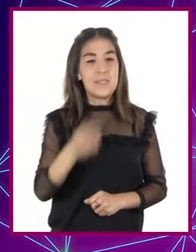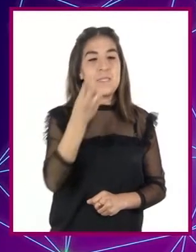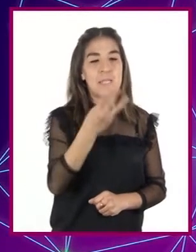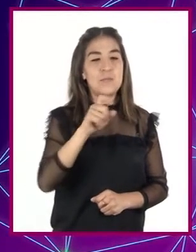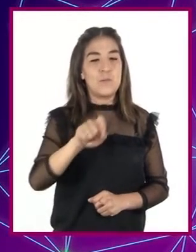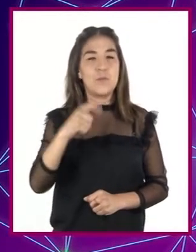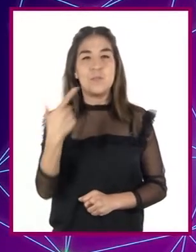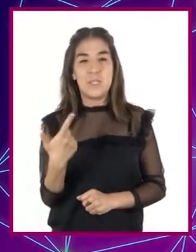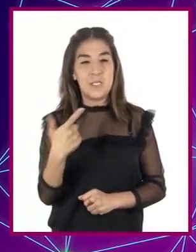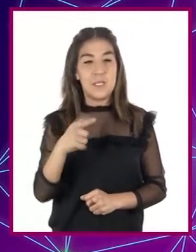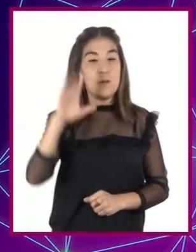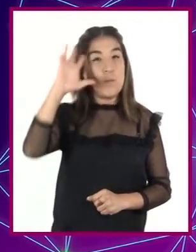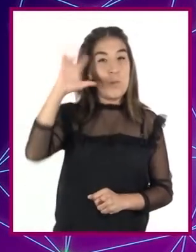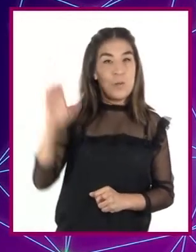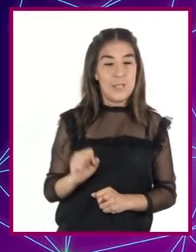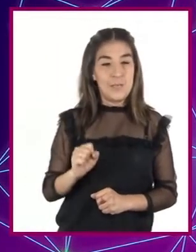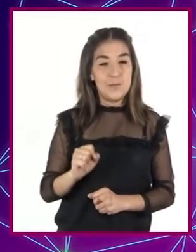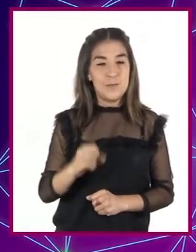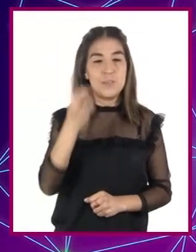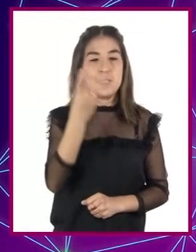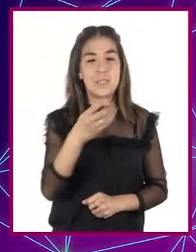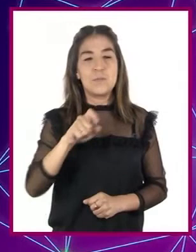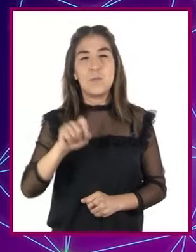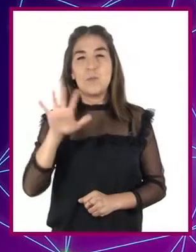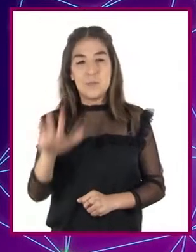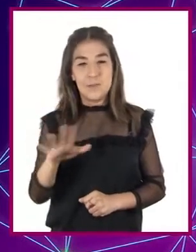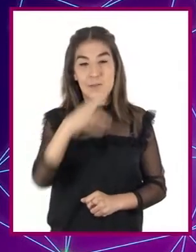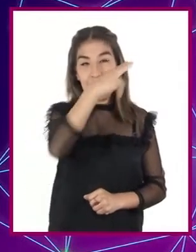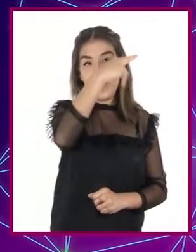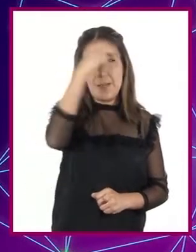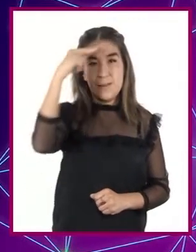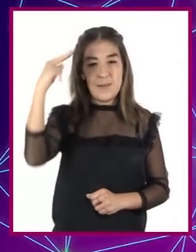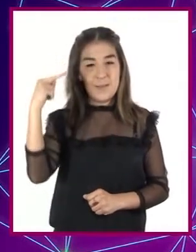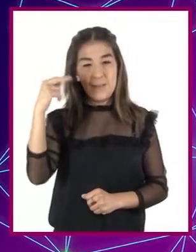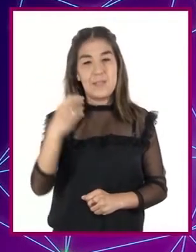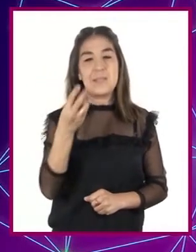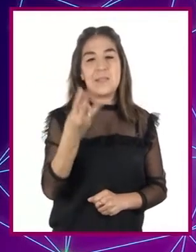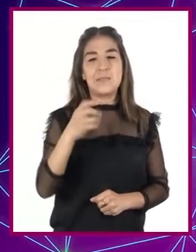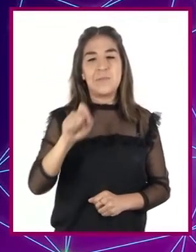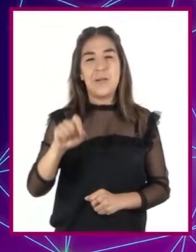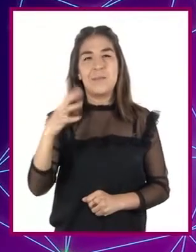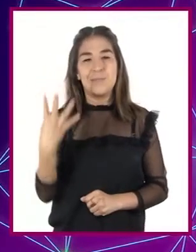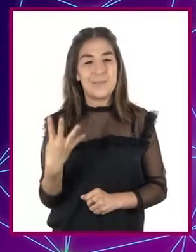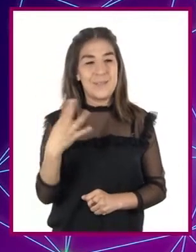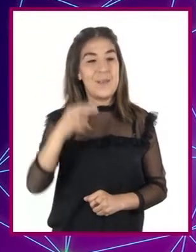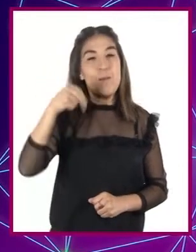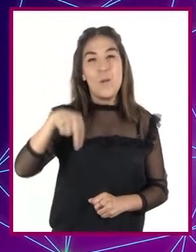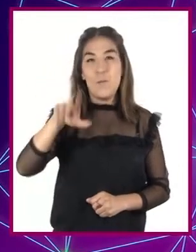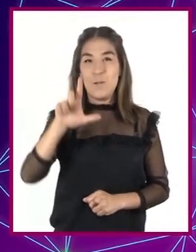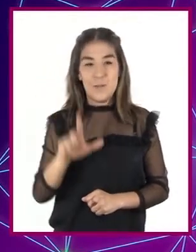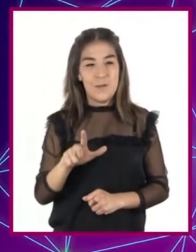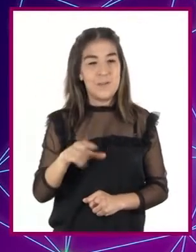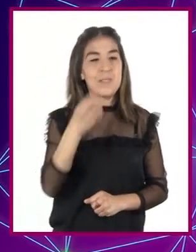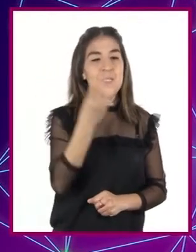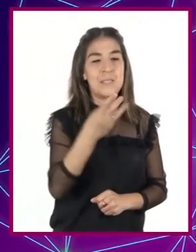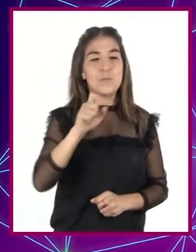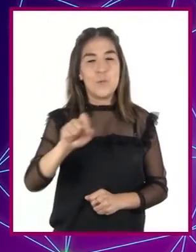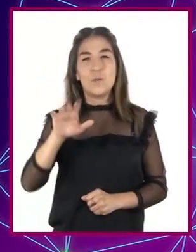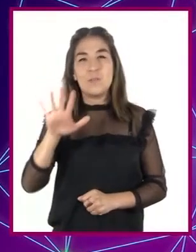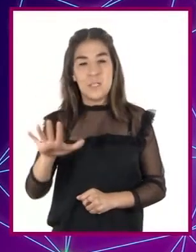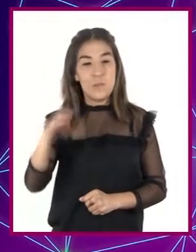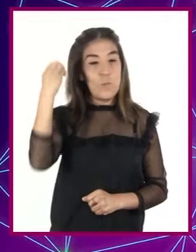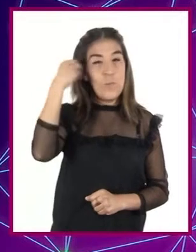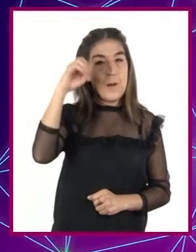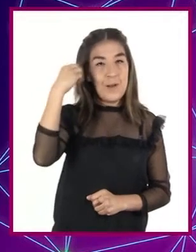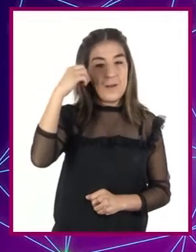3.7. Morelos, 3.5. Nayarit, 3.4. Nuevo León, 3.5.